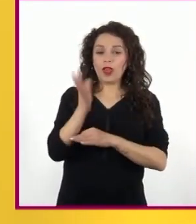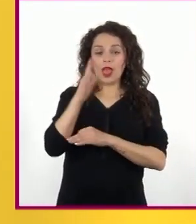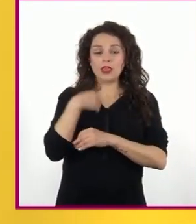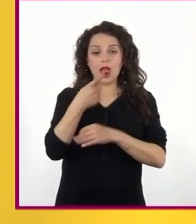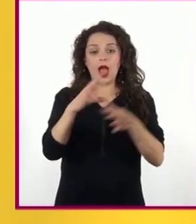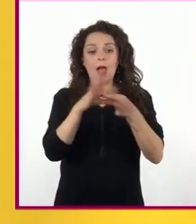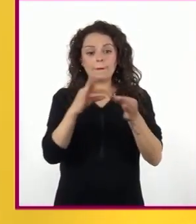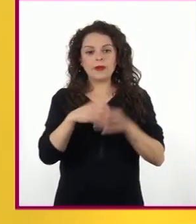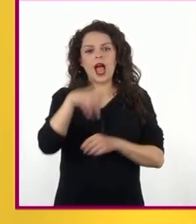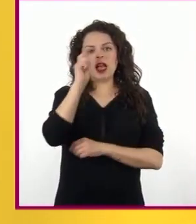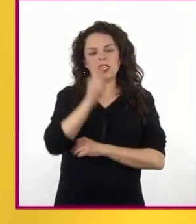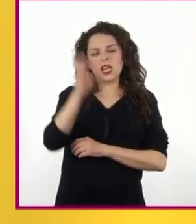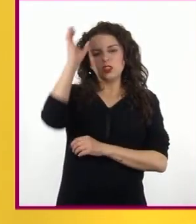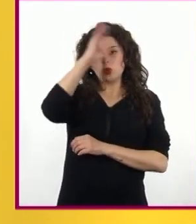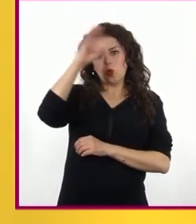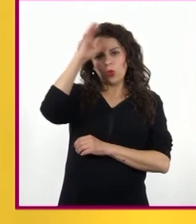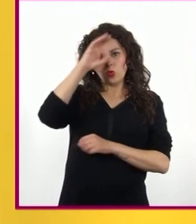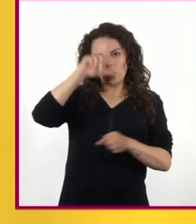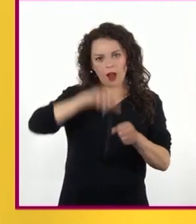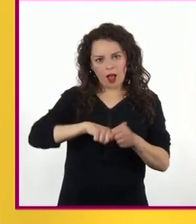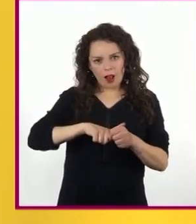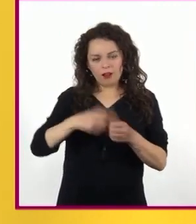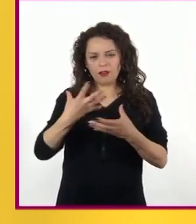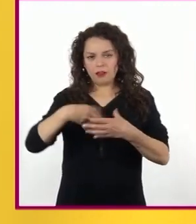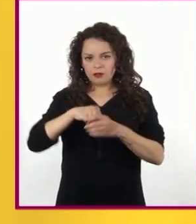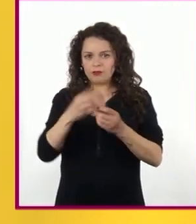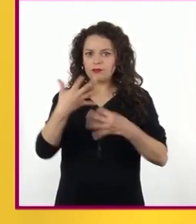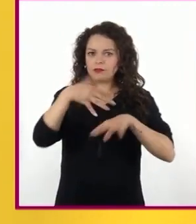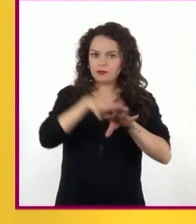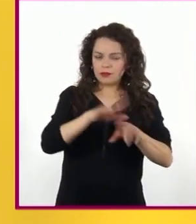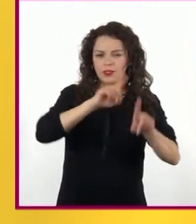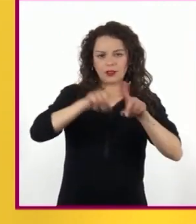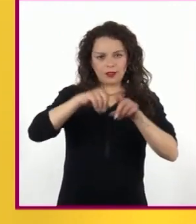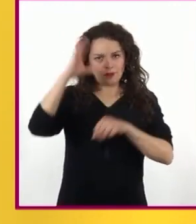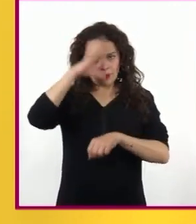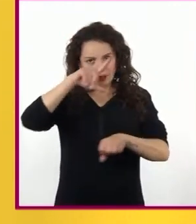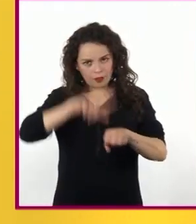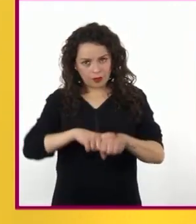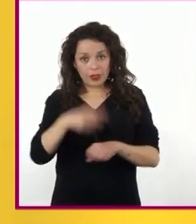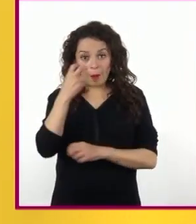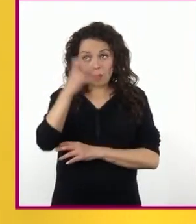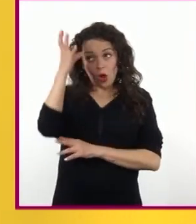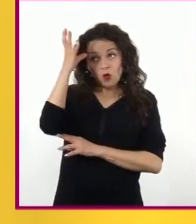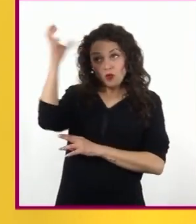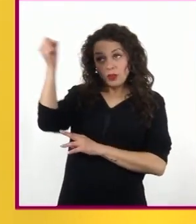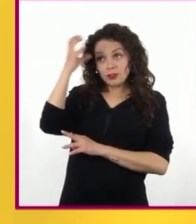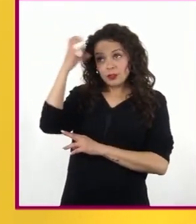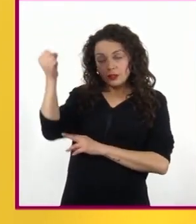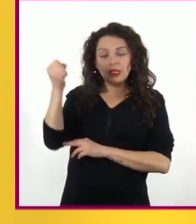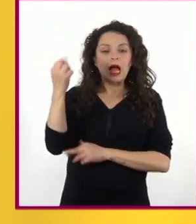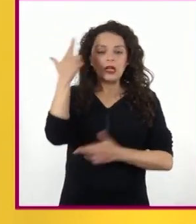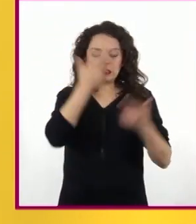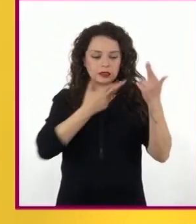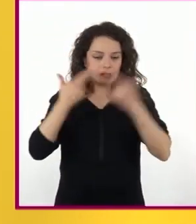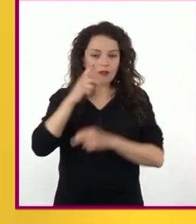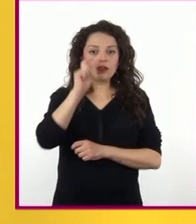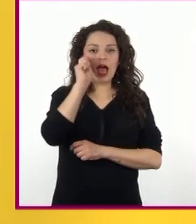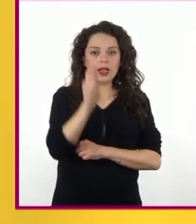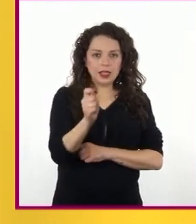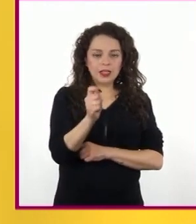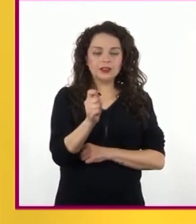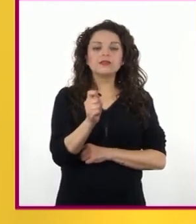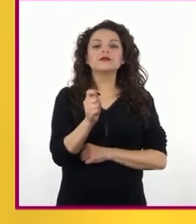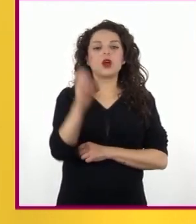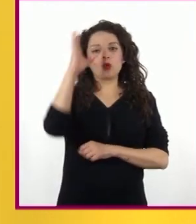cultura incluyente e intercultural. Para ello, se analizaron los conceptos de cultura, inclusión e